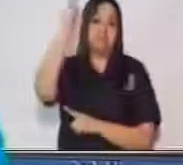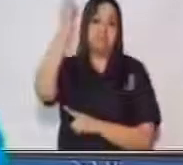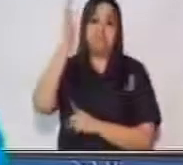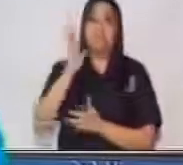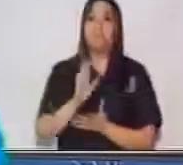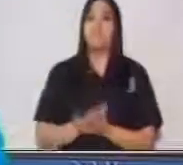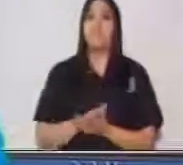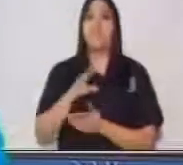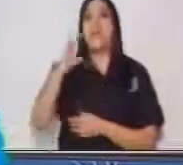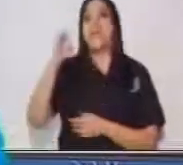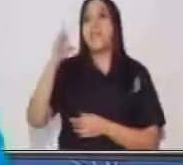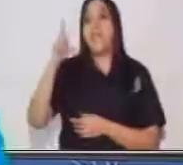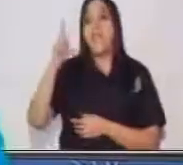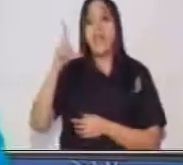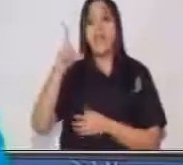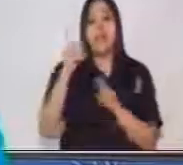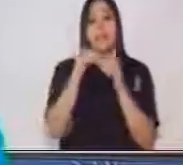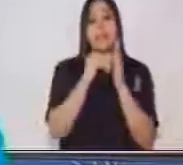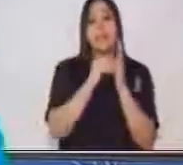quetzal